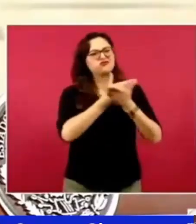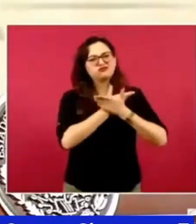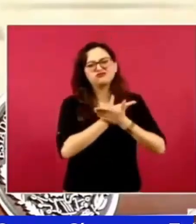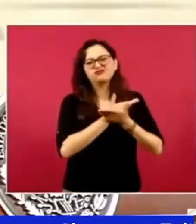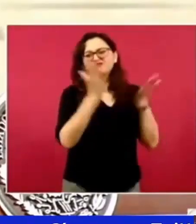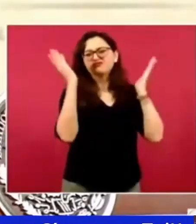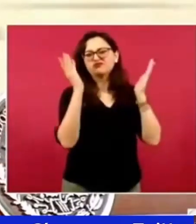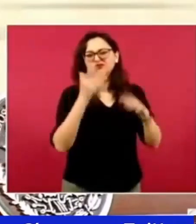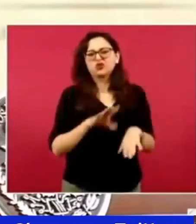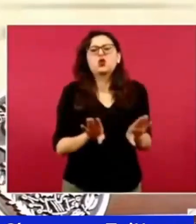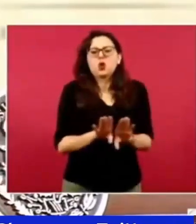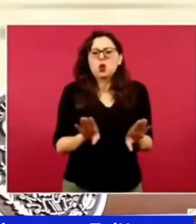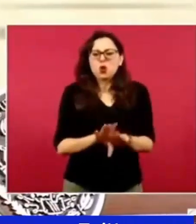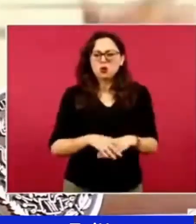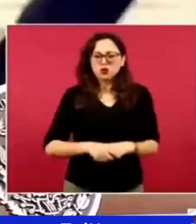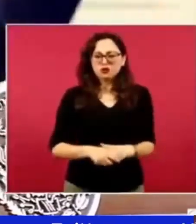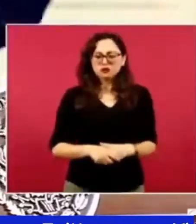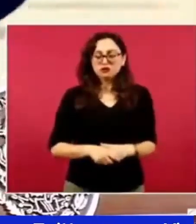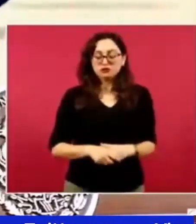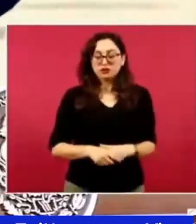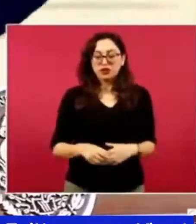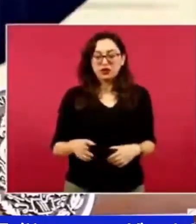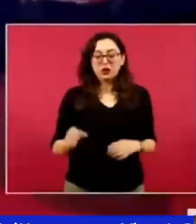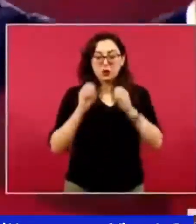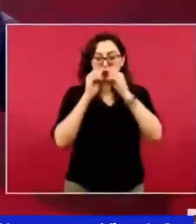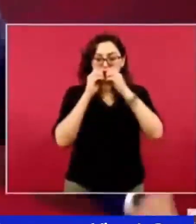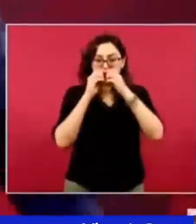Ahora que están de moda los globos,